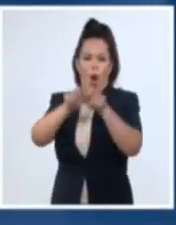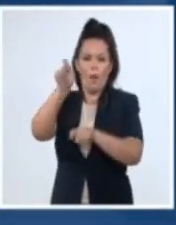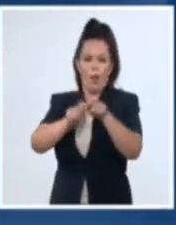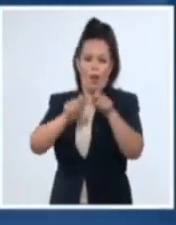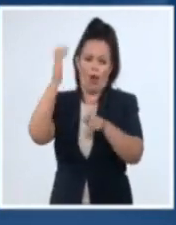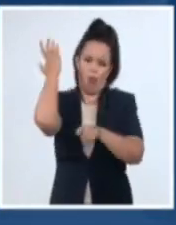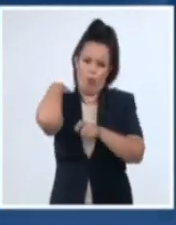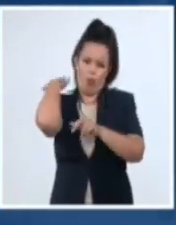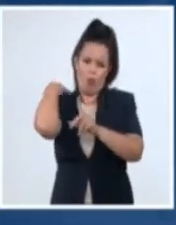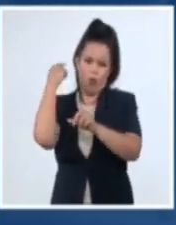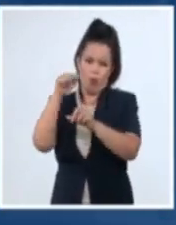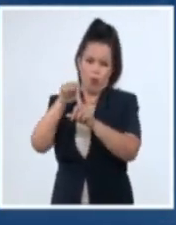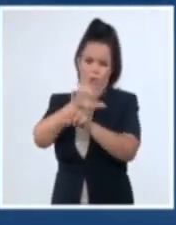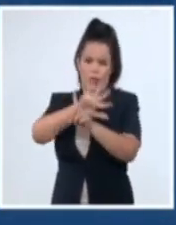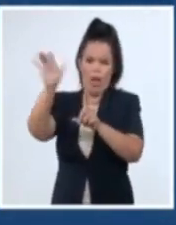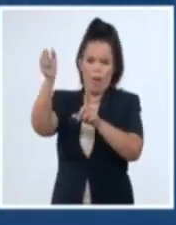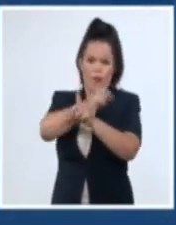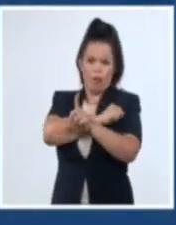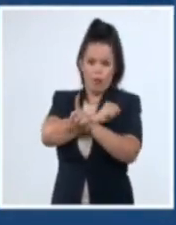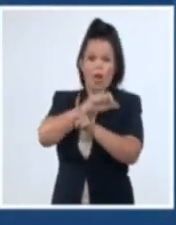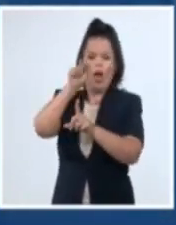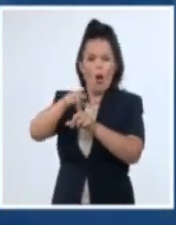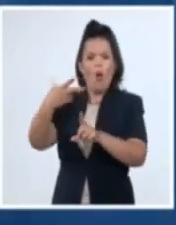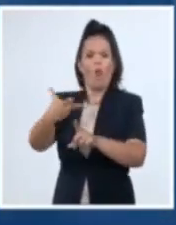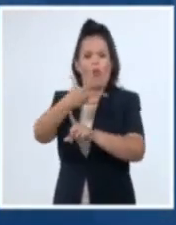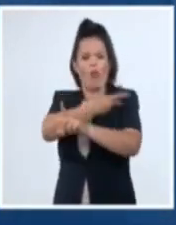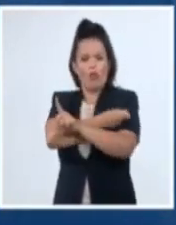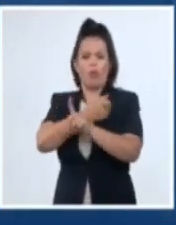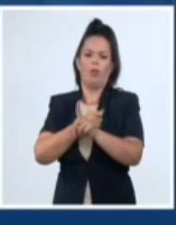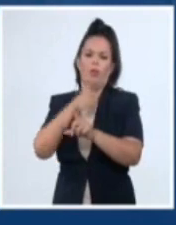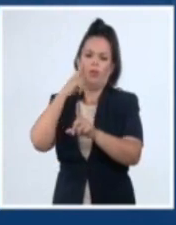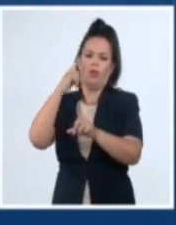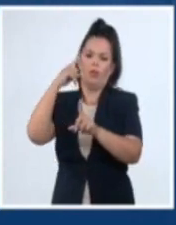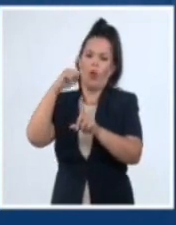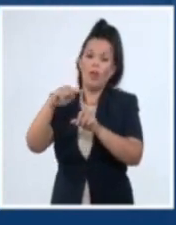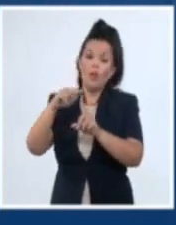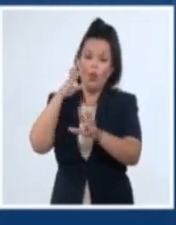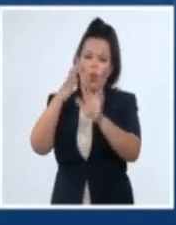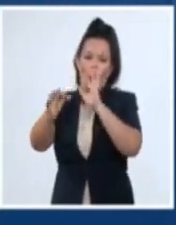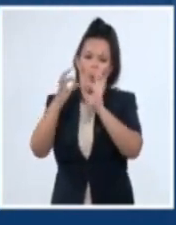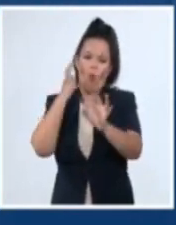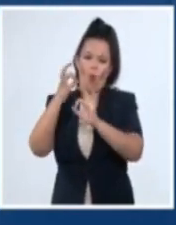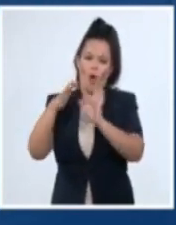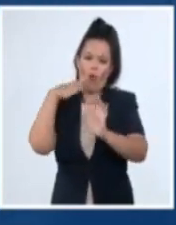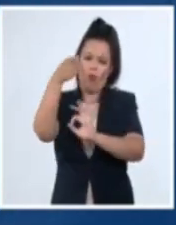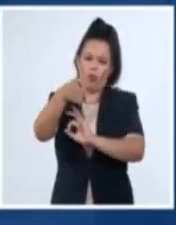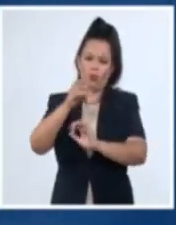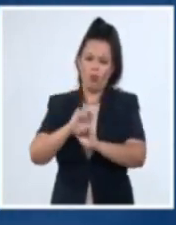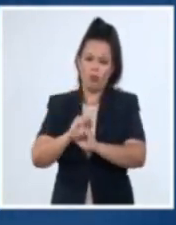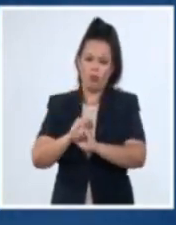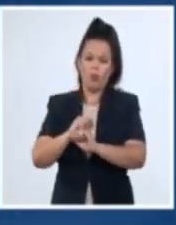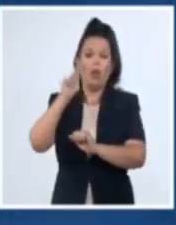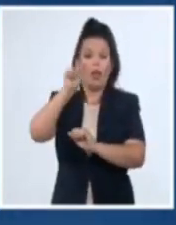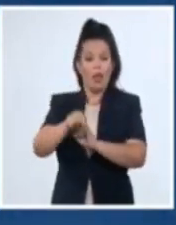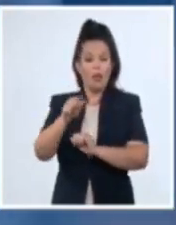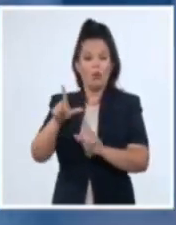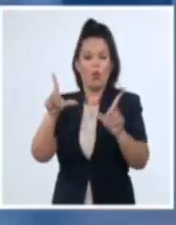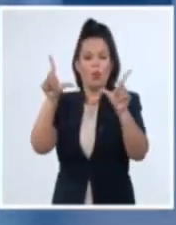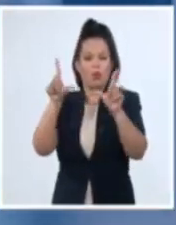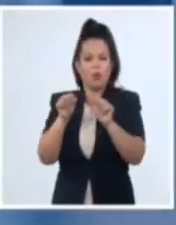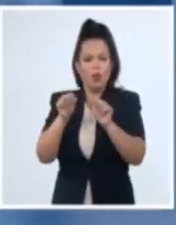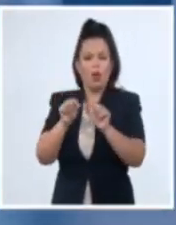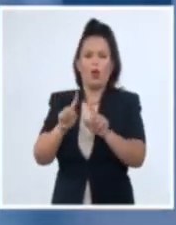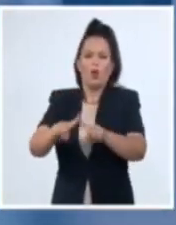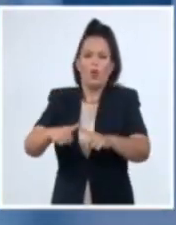ensayo clínico que se inicia en Estados Unidos con la vacuna Zimavax EGF, una inmunoterapia que logra reducir drásticamente